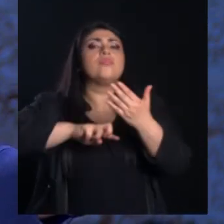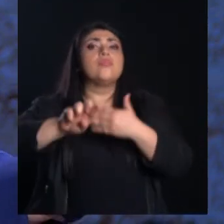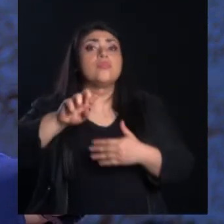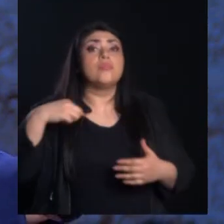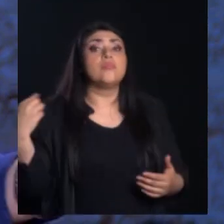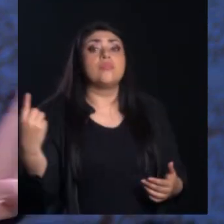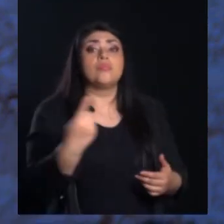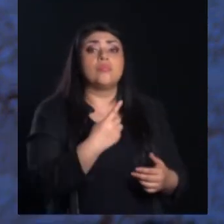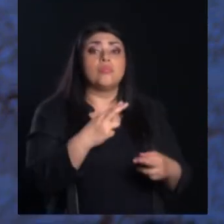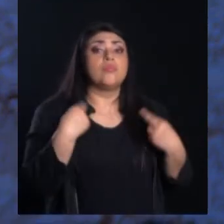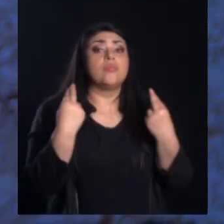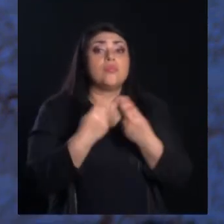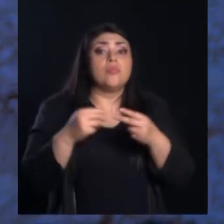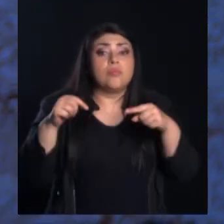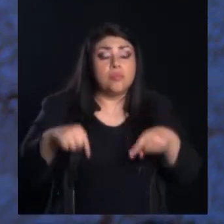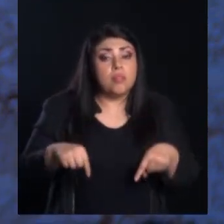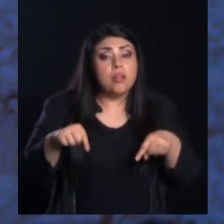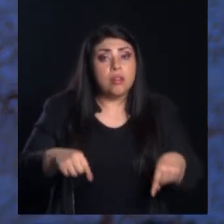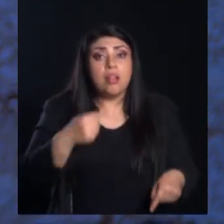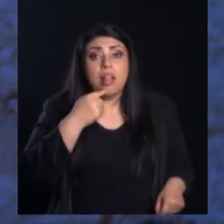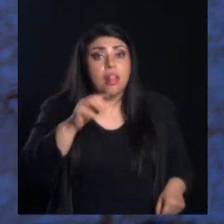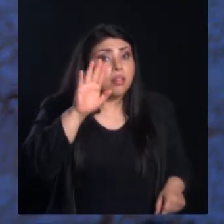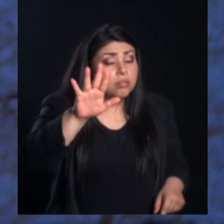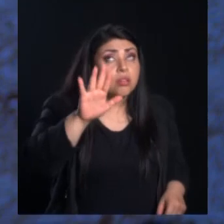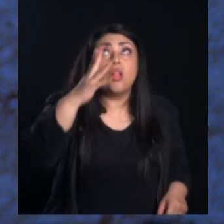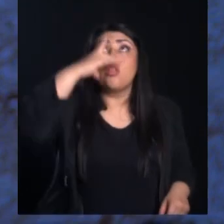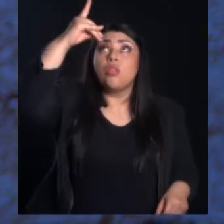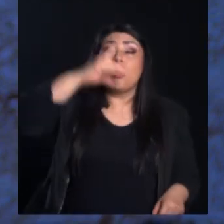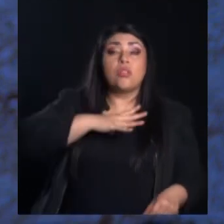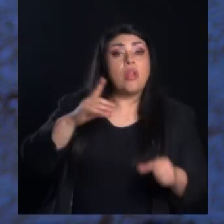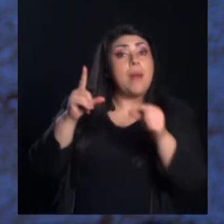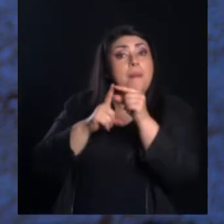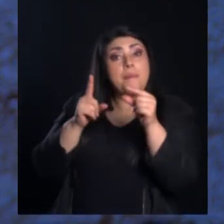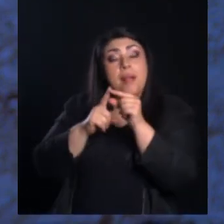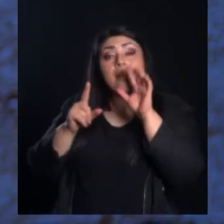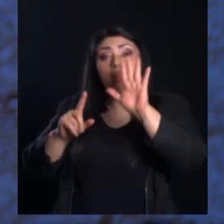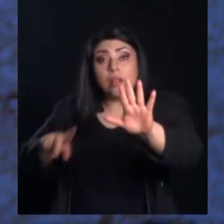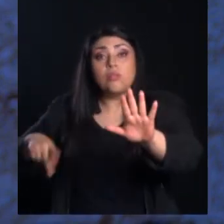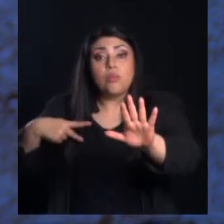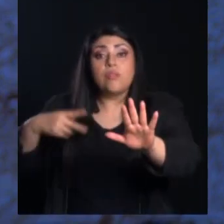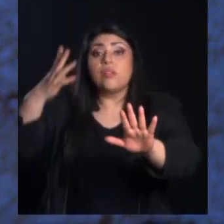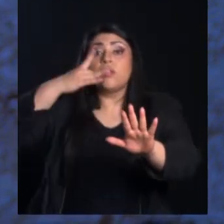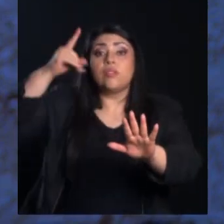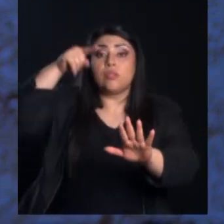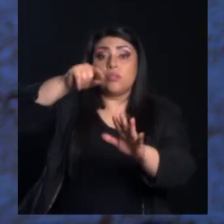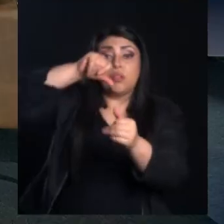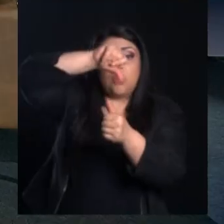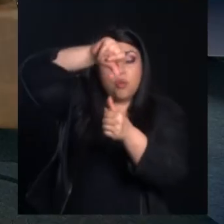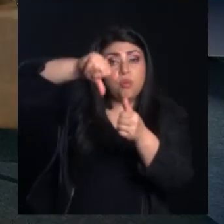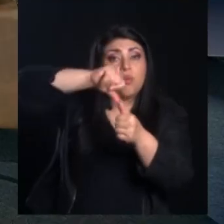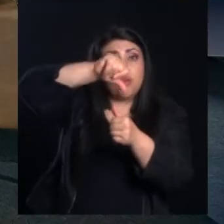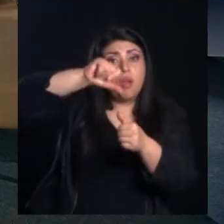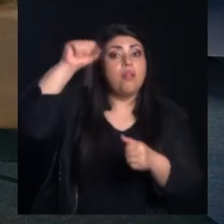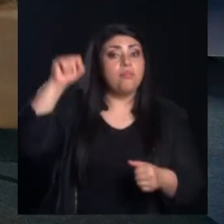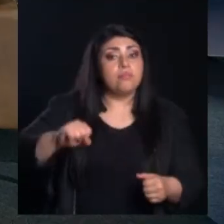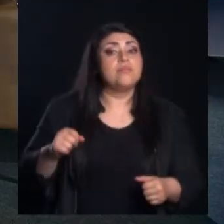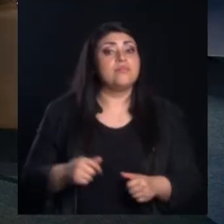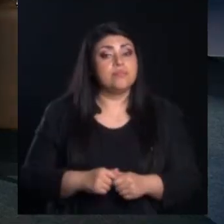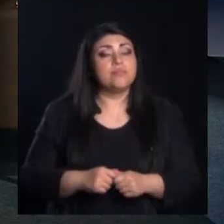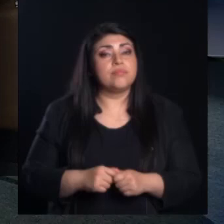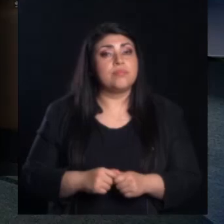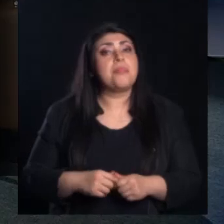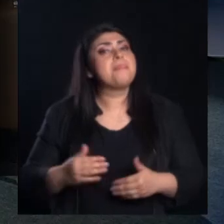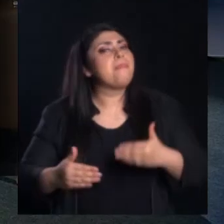para decirles a todos que hay una palabra sobre tu vida y es que el tea ungido así es y luego